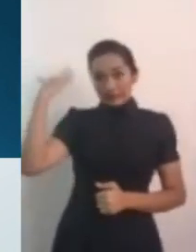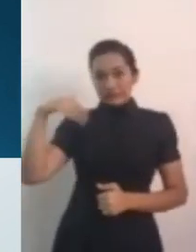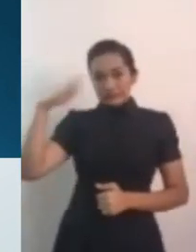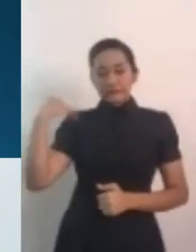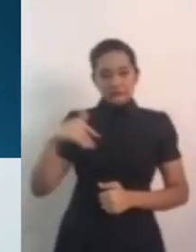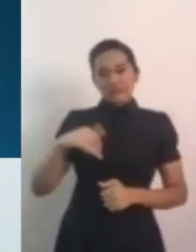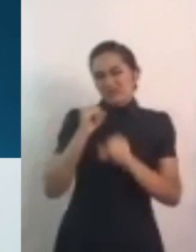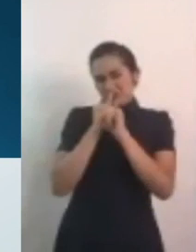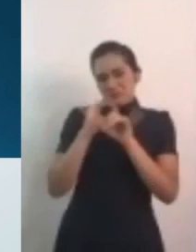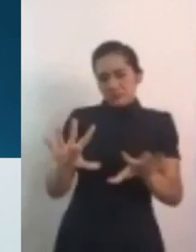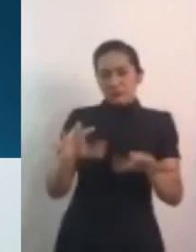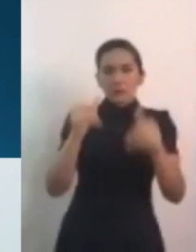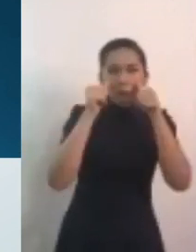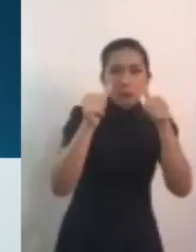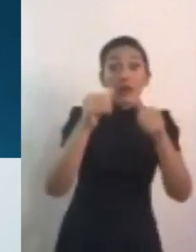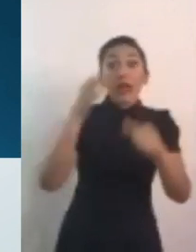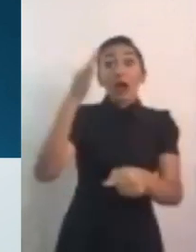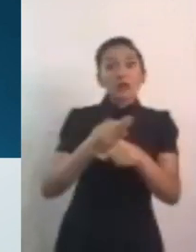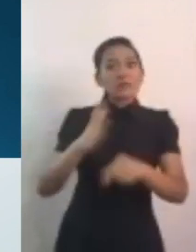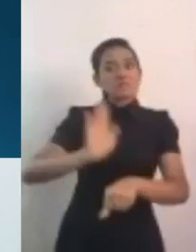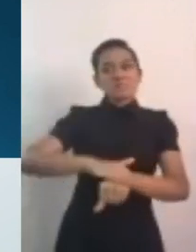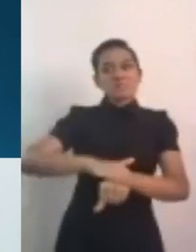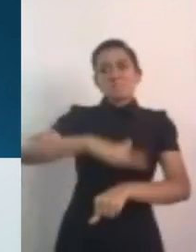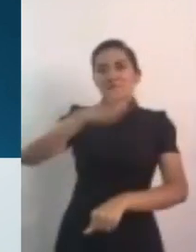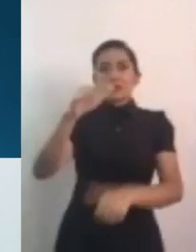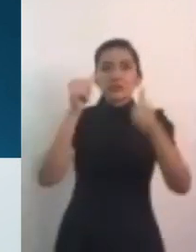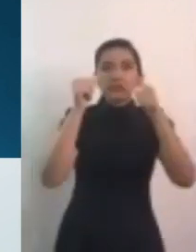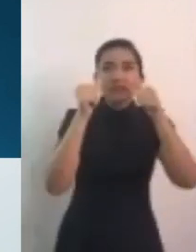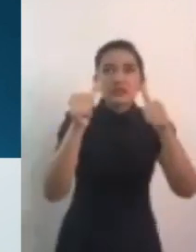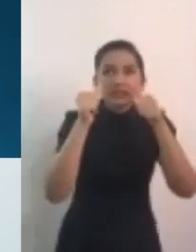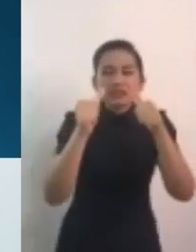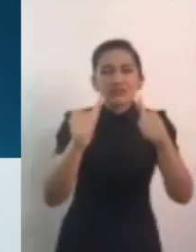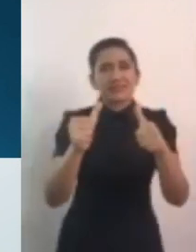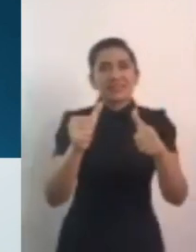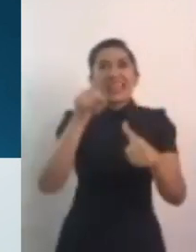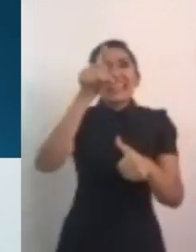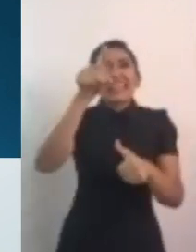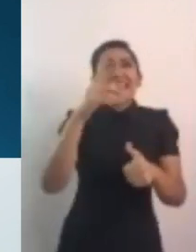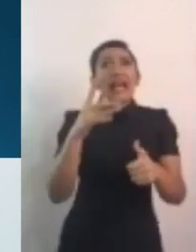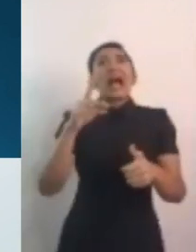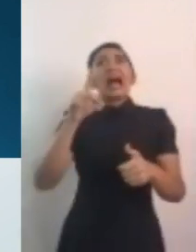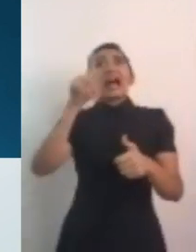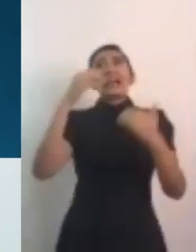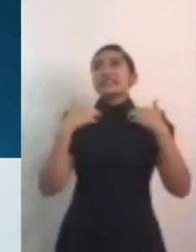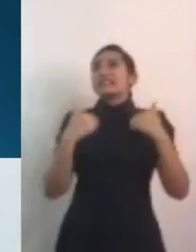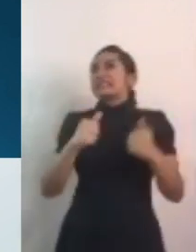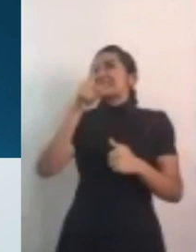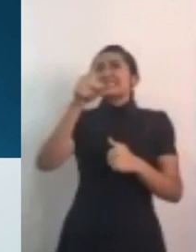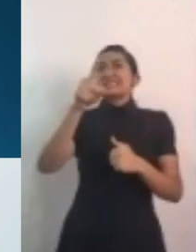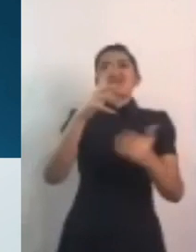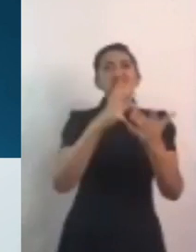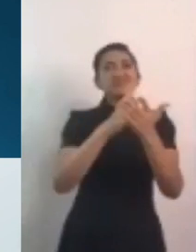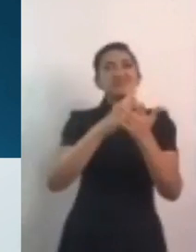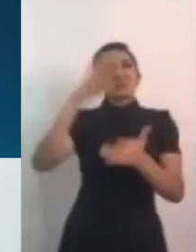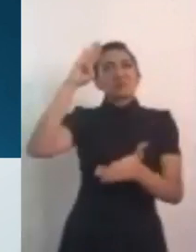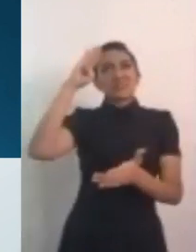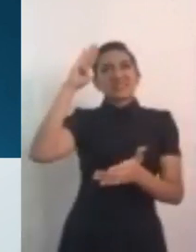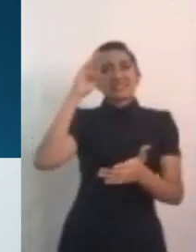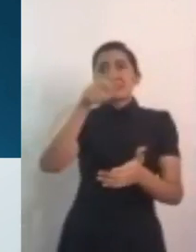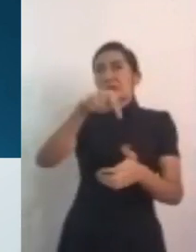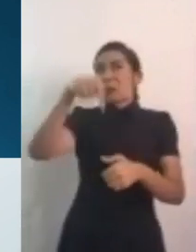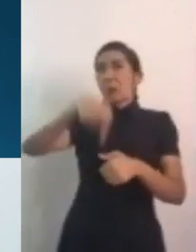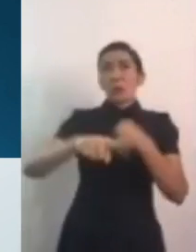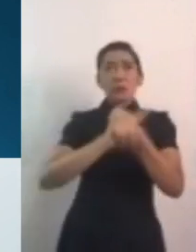pero también tendemos a interpretarla muchas veces de maneras dramáticas o de maneras exageradas o de